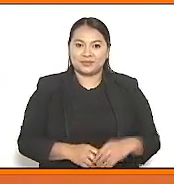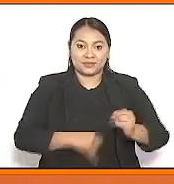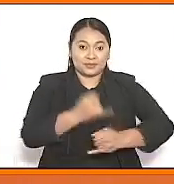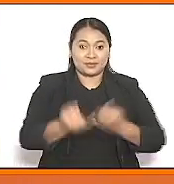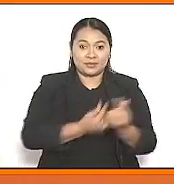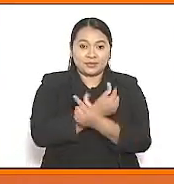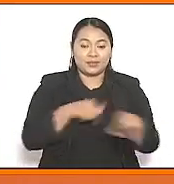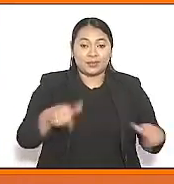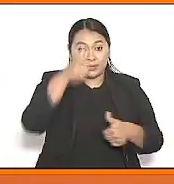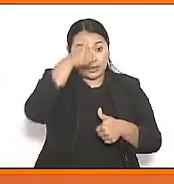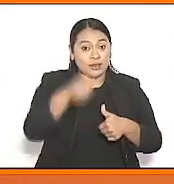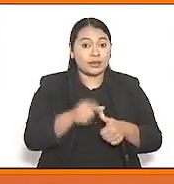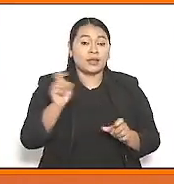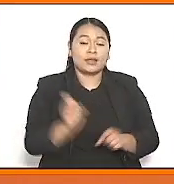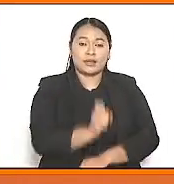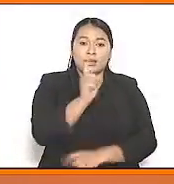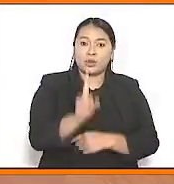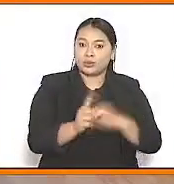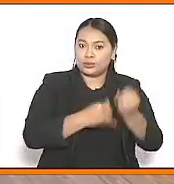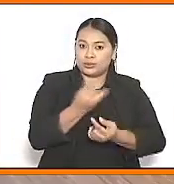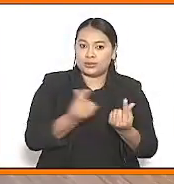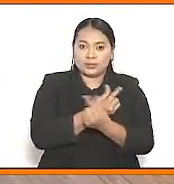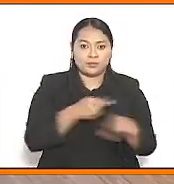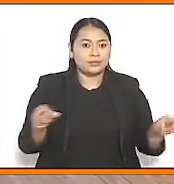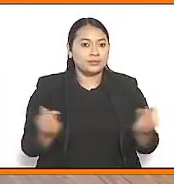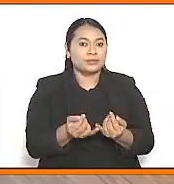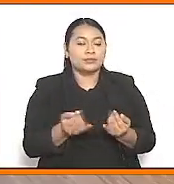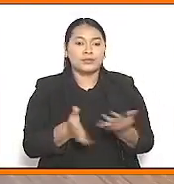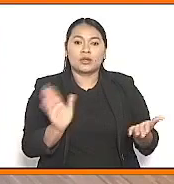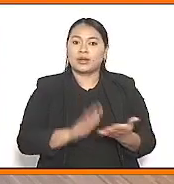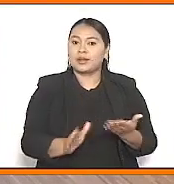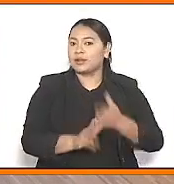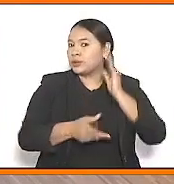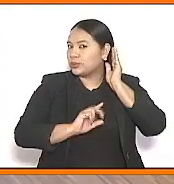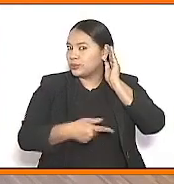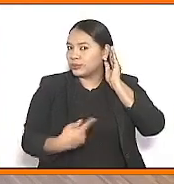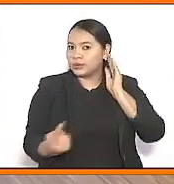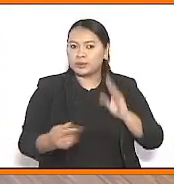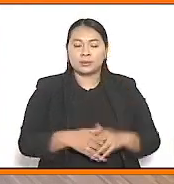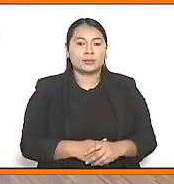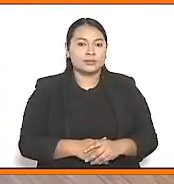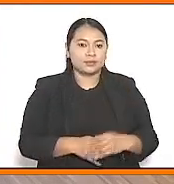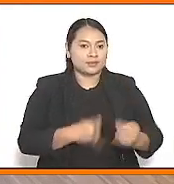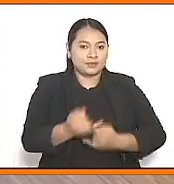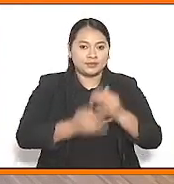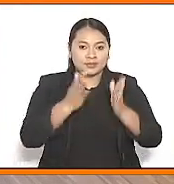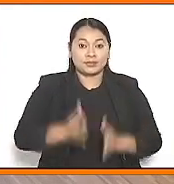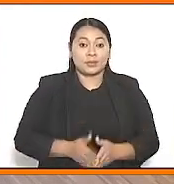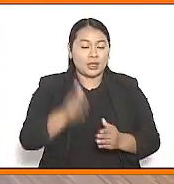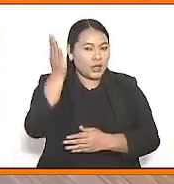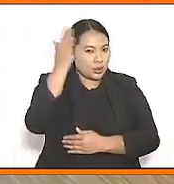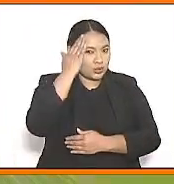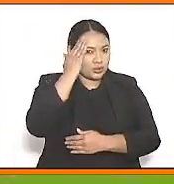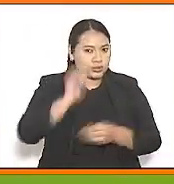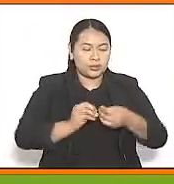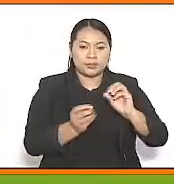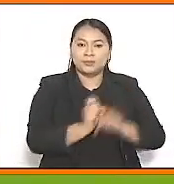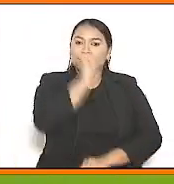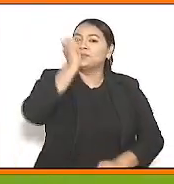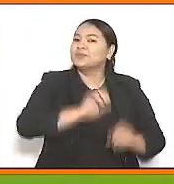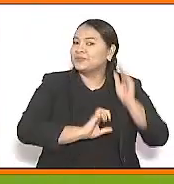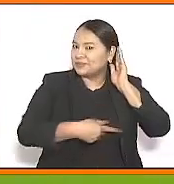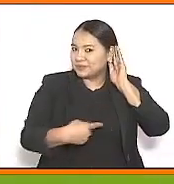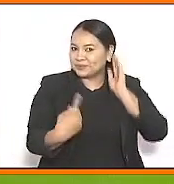Jugada gratis. Recuerda, tienes una jugada gratis equivalente al mismo monto invertido en Diaria. Si estás esperando conocer el número afortunado para más